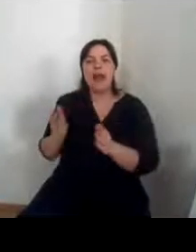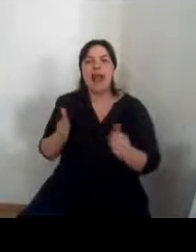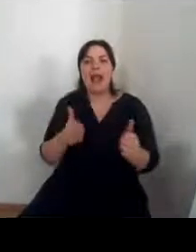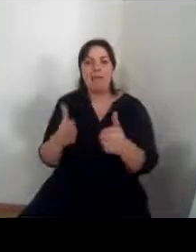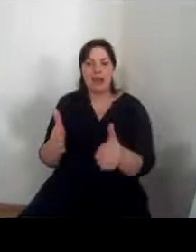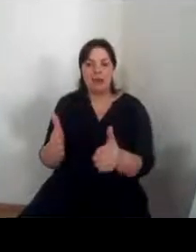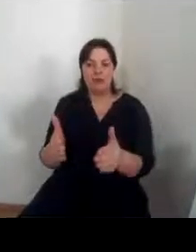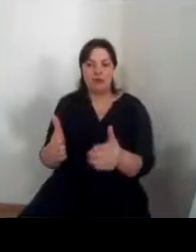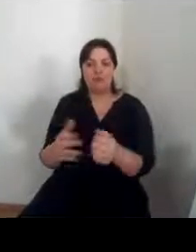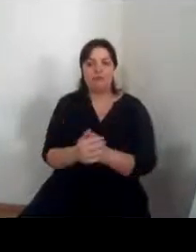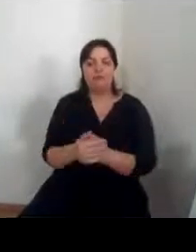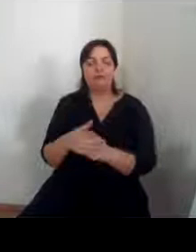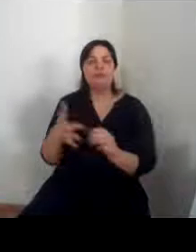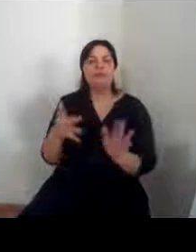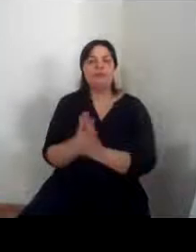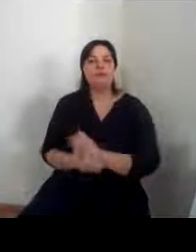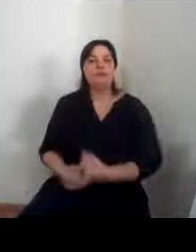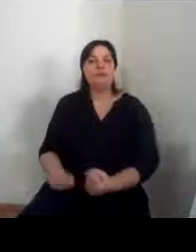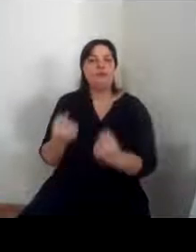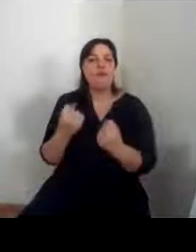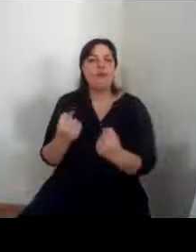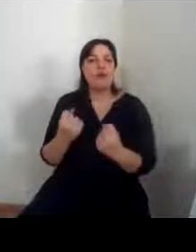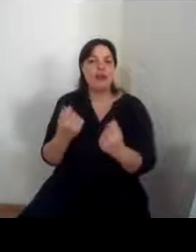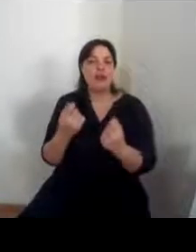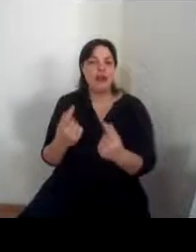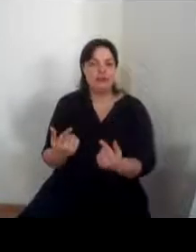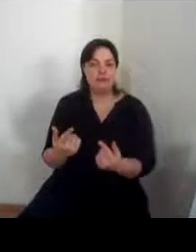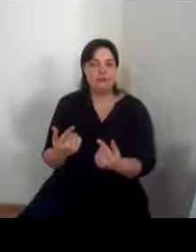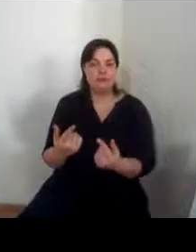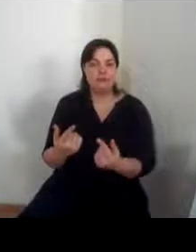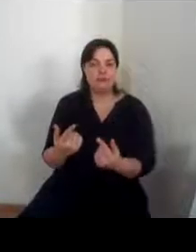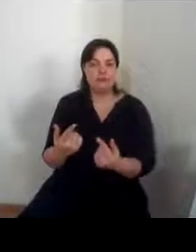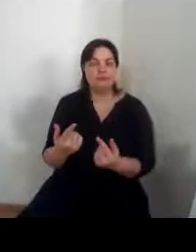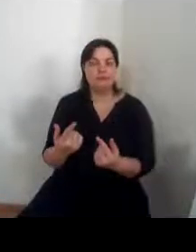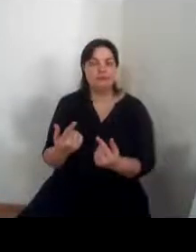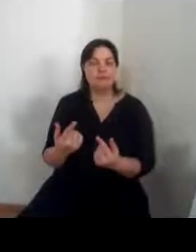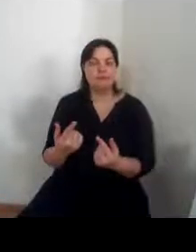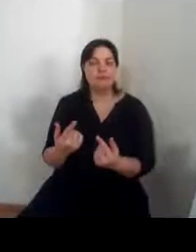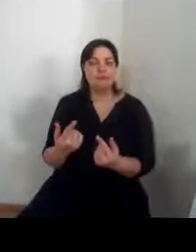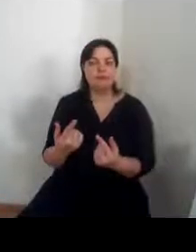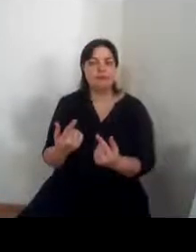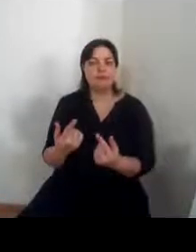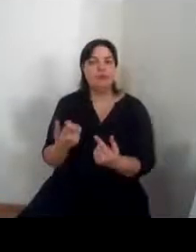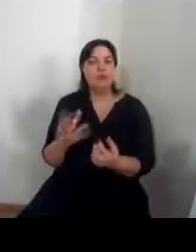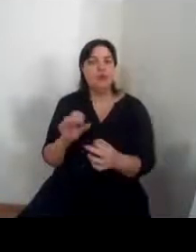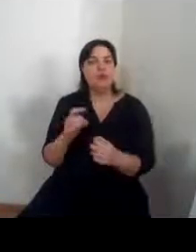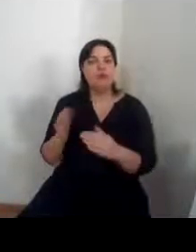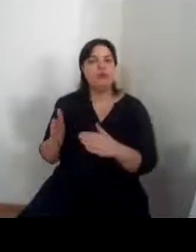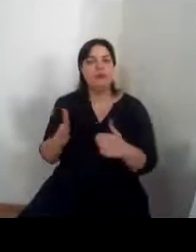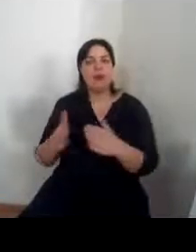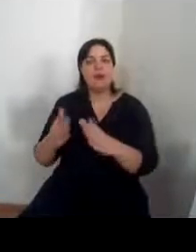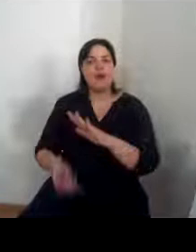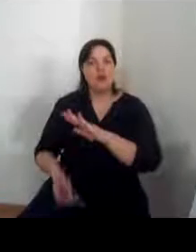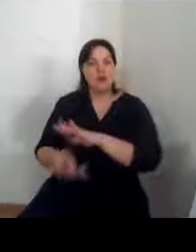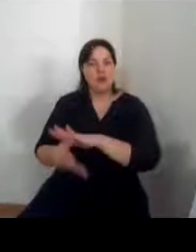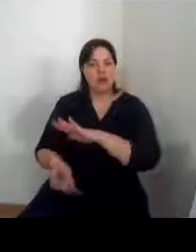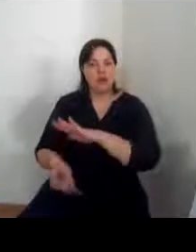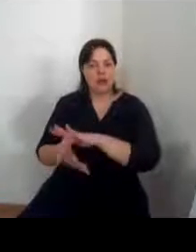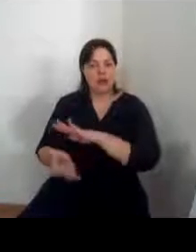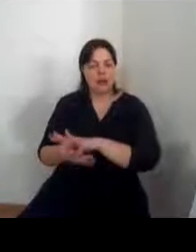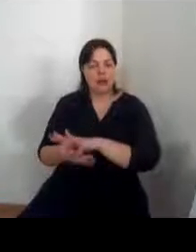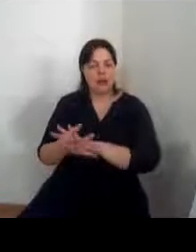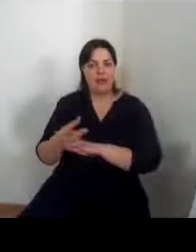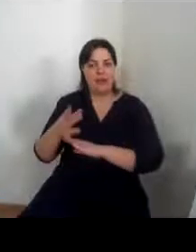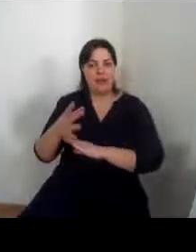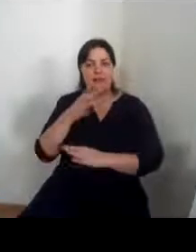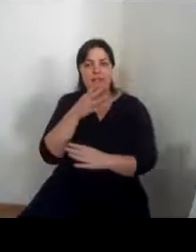busca revitalizar o poner o recuperar un camino que discurre entre la